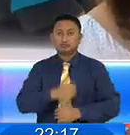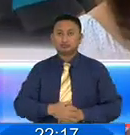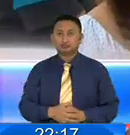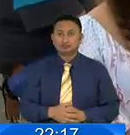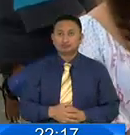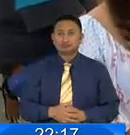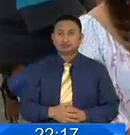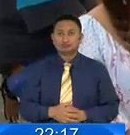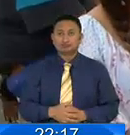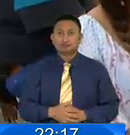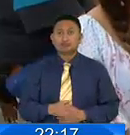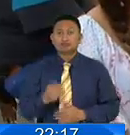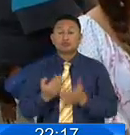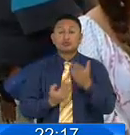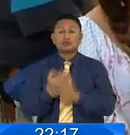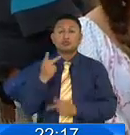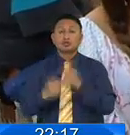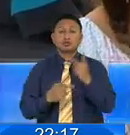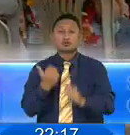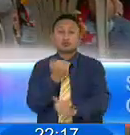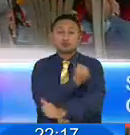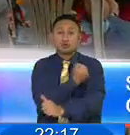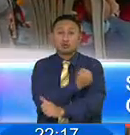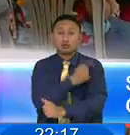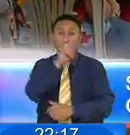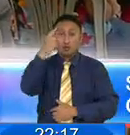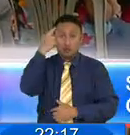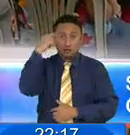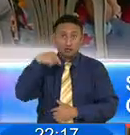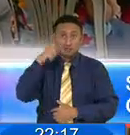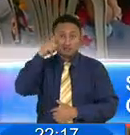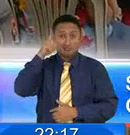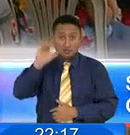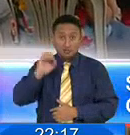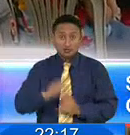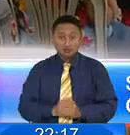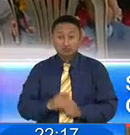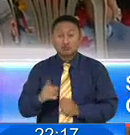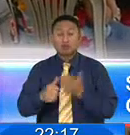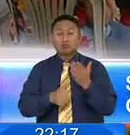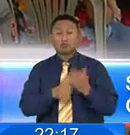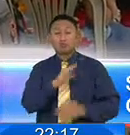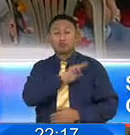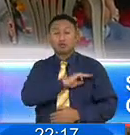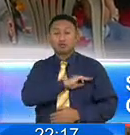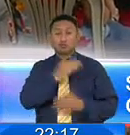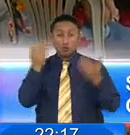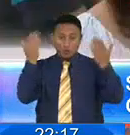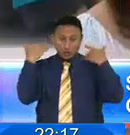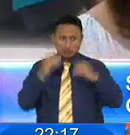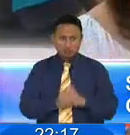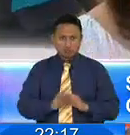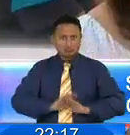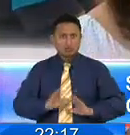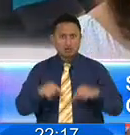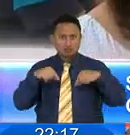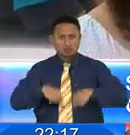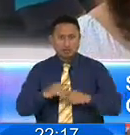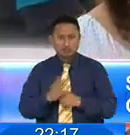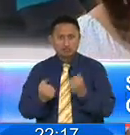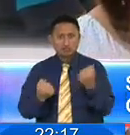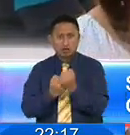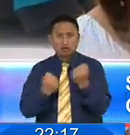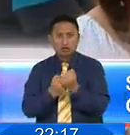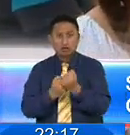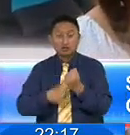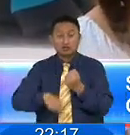para este nuevo proceso de vacunación que ha anunciado el gobierno de Guillermo Lasso, el municipio de Guayaquil dice estar presto para seguir colaborando con